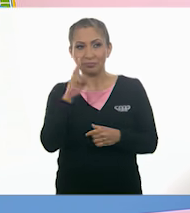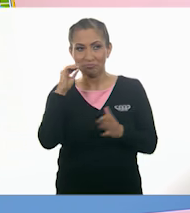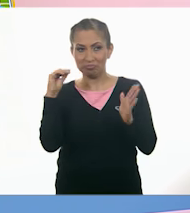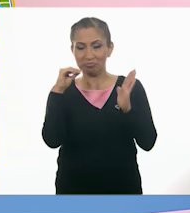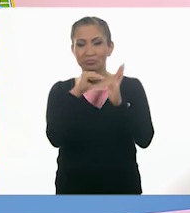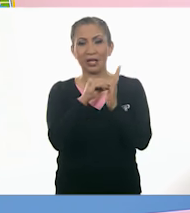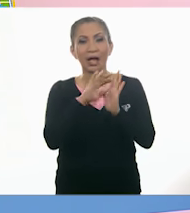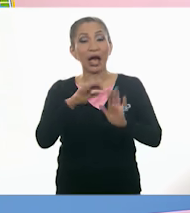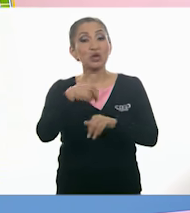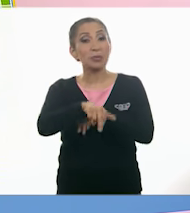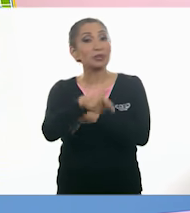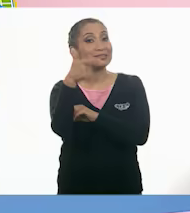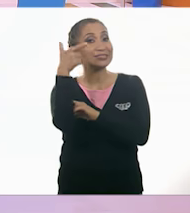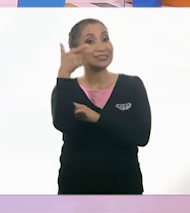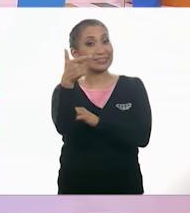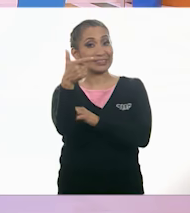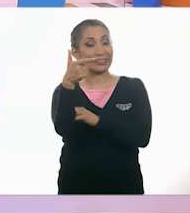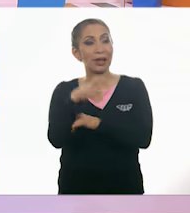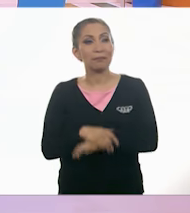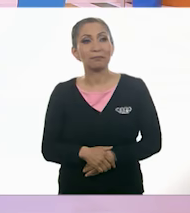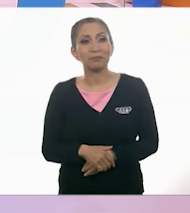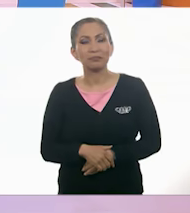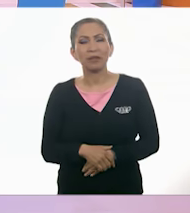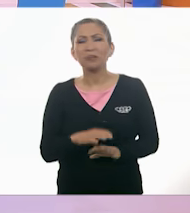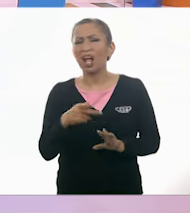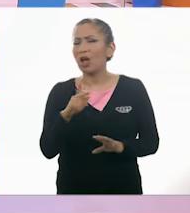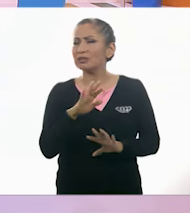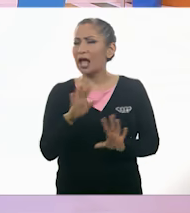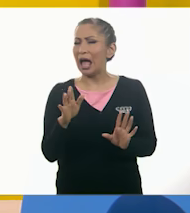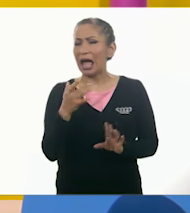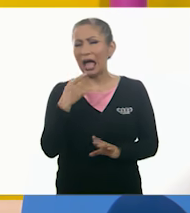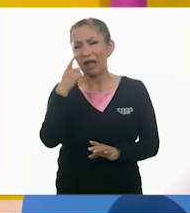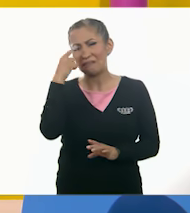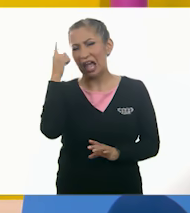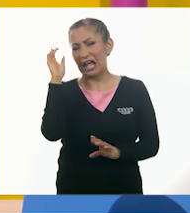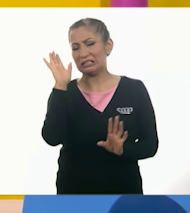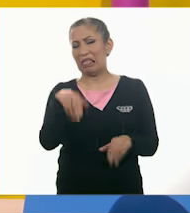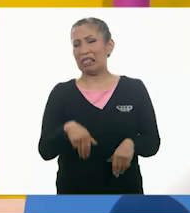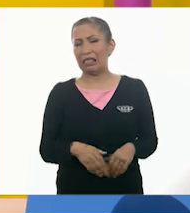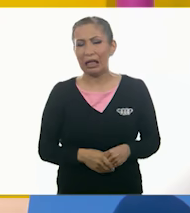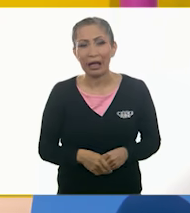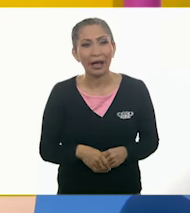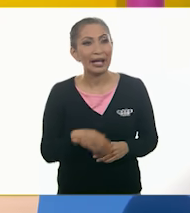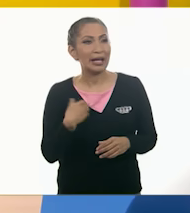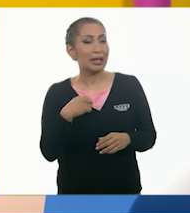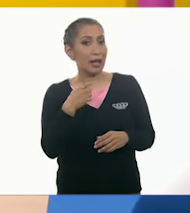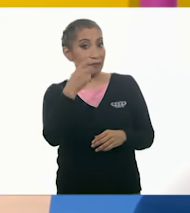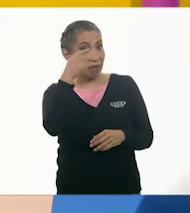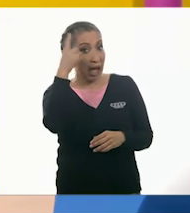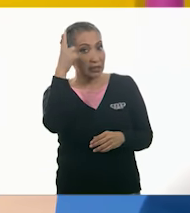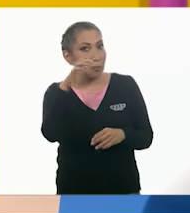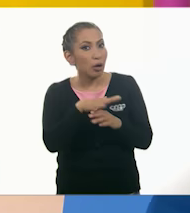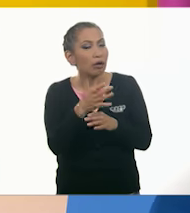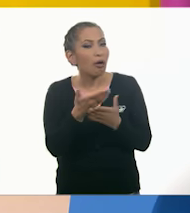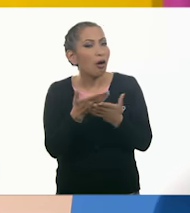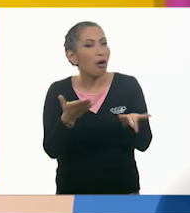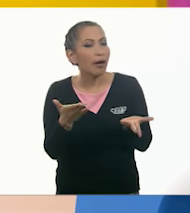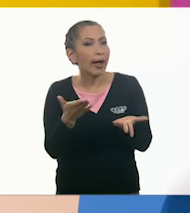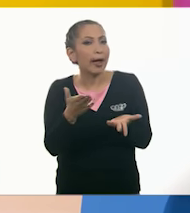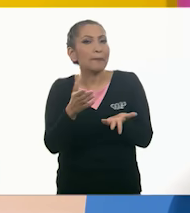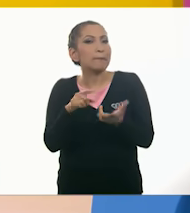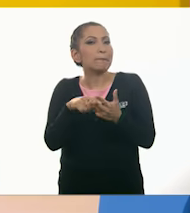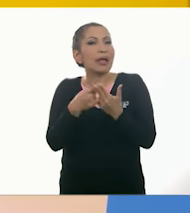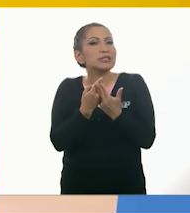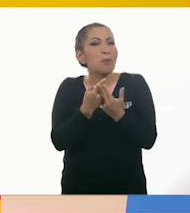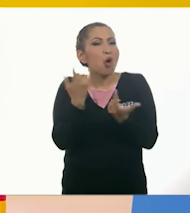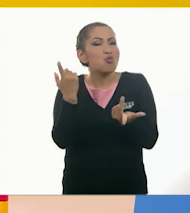Muy bien. El número 7. Pero perfecto, como que ya está muy fácil, ¿no crees, Pepe? Oye, esto está muy fácil. ¿Por qué no nos ponemos